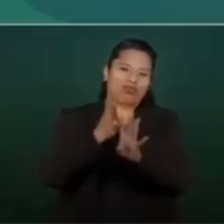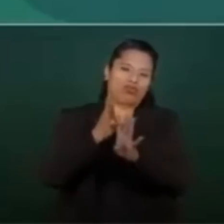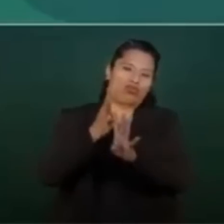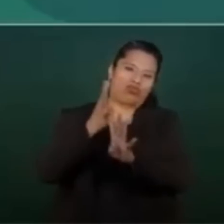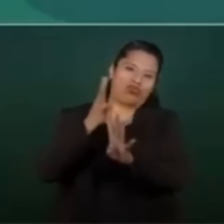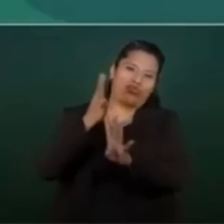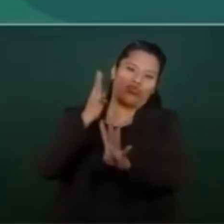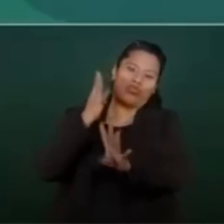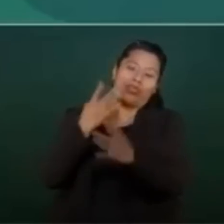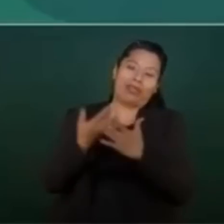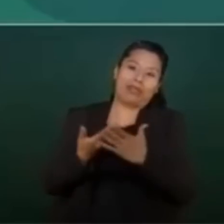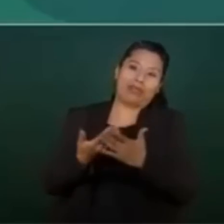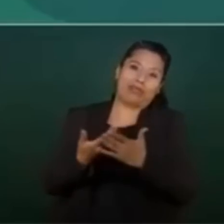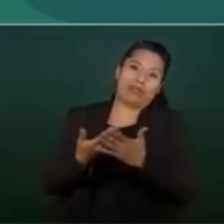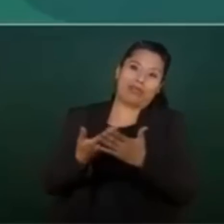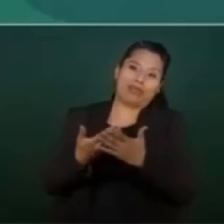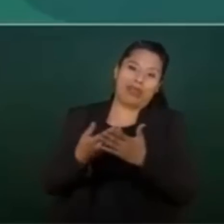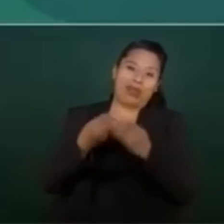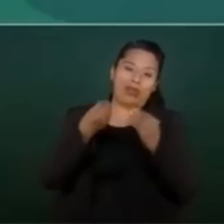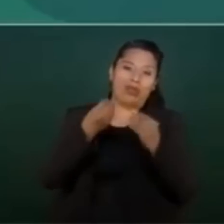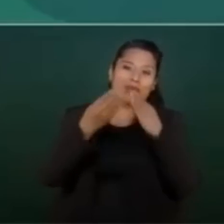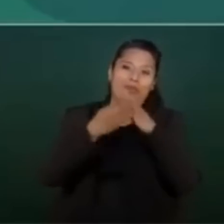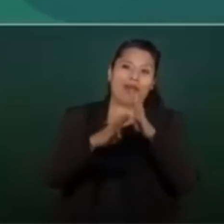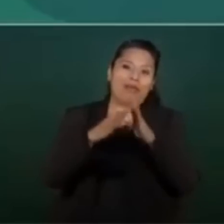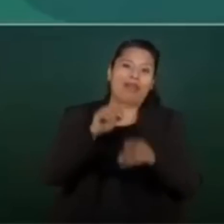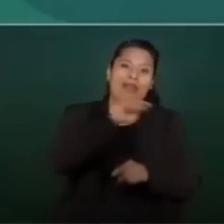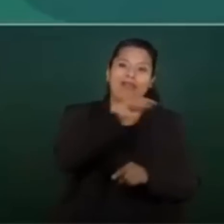en varias sucursales.